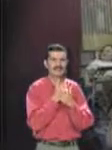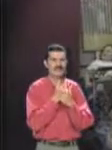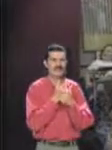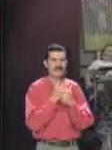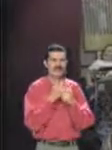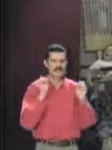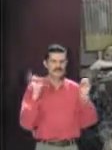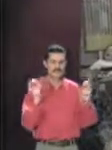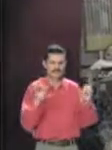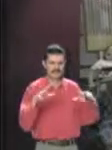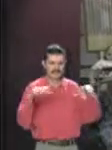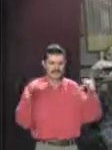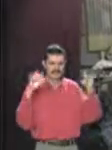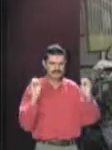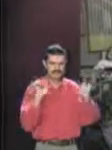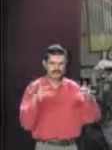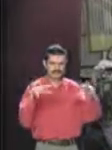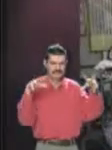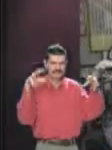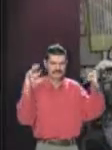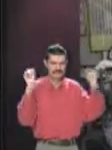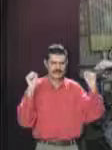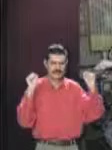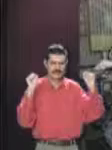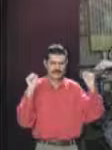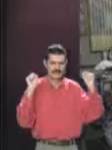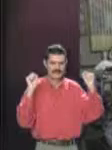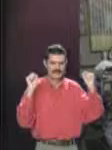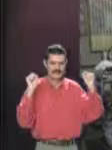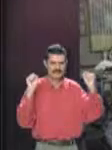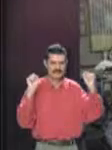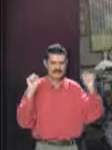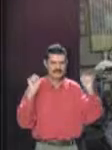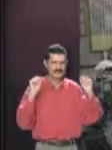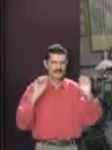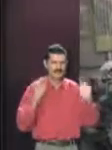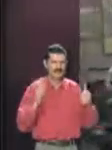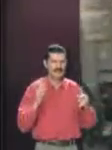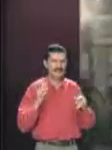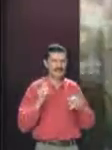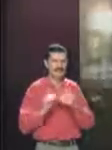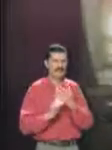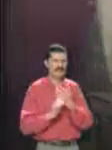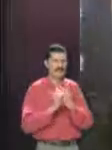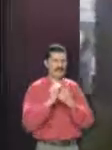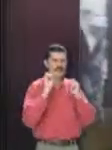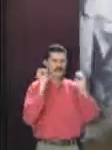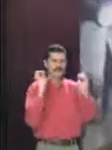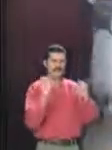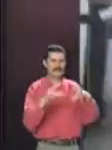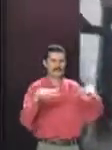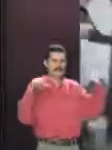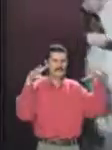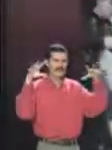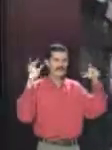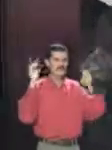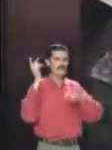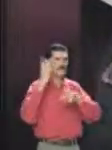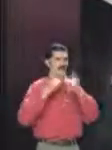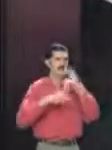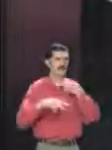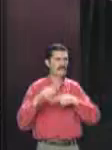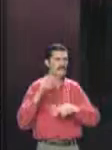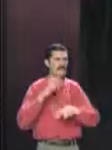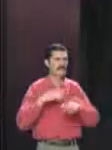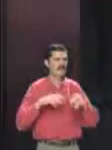¡Risas! ¡Abra cadabra! ¡Patas de cabra! ¡Que aparezca